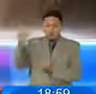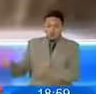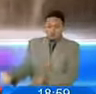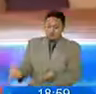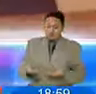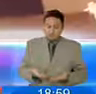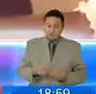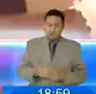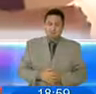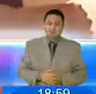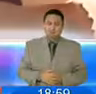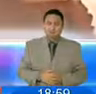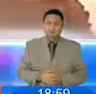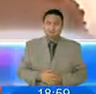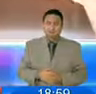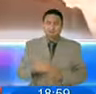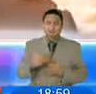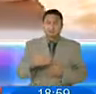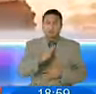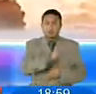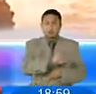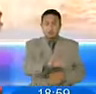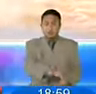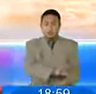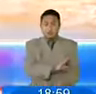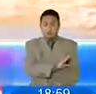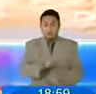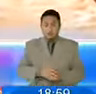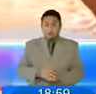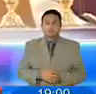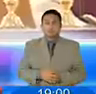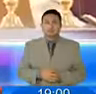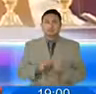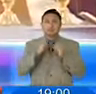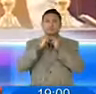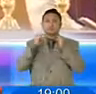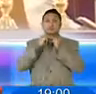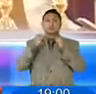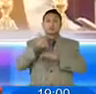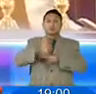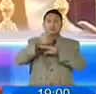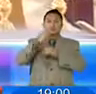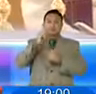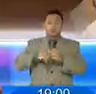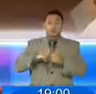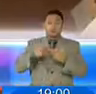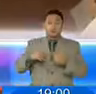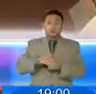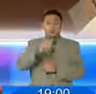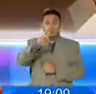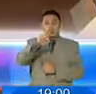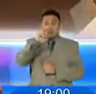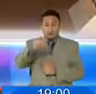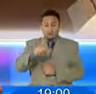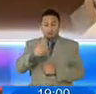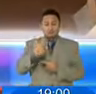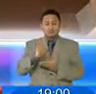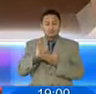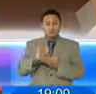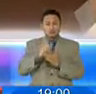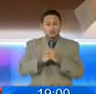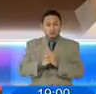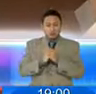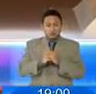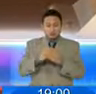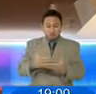recibían con los ritos acostumbrados bendijeron el féretro y lo que monseñor Luna deja un legado de oración y Obras que